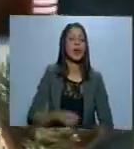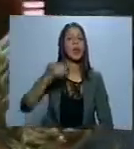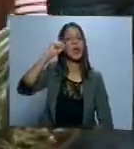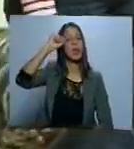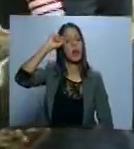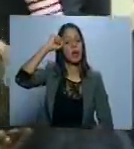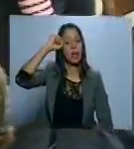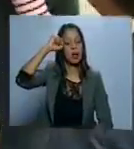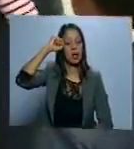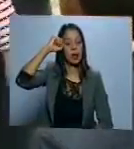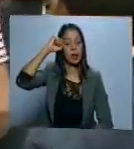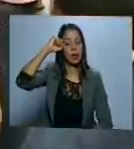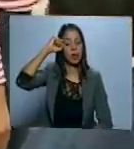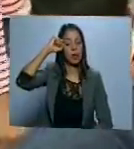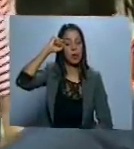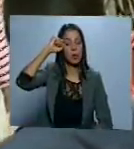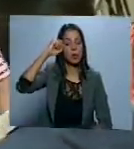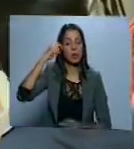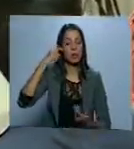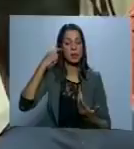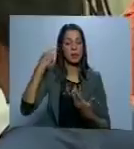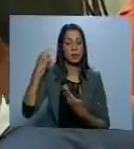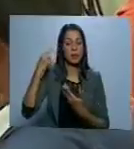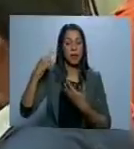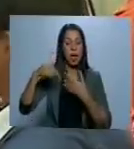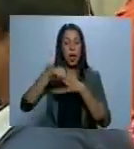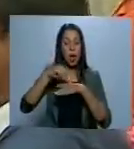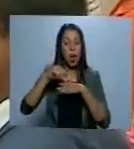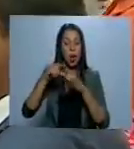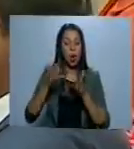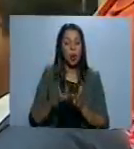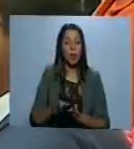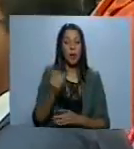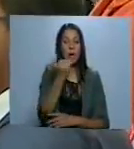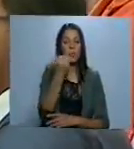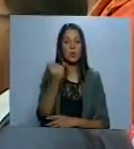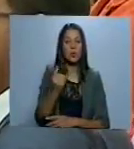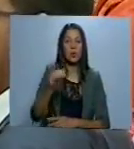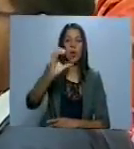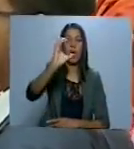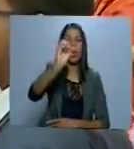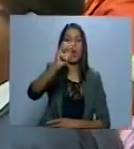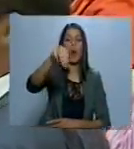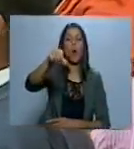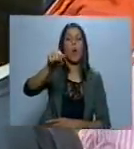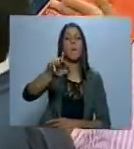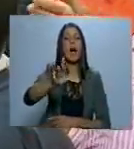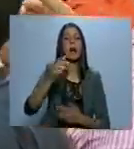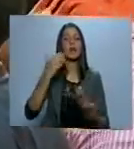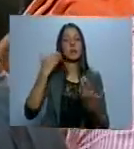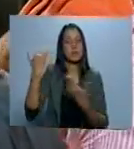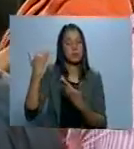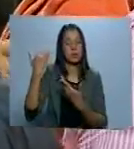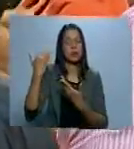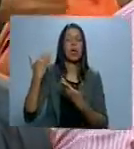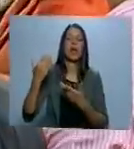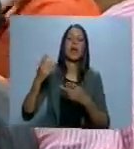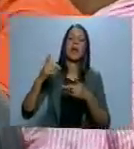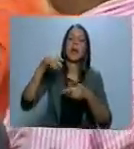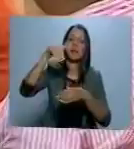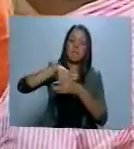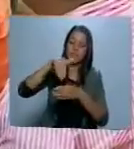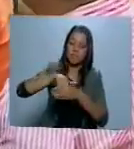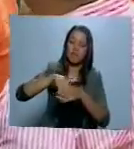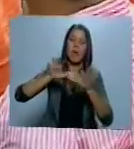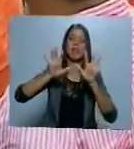Recordemos que el actual gobernador Omar Prieto fue electo el pasado 10 de diciembre